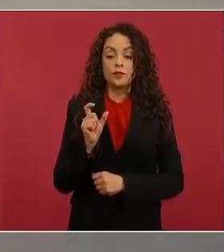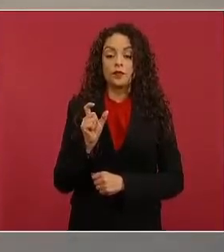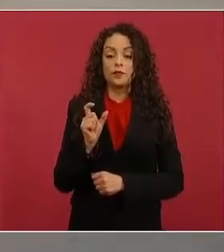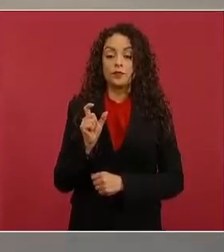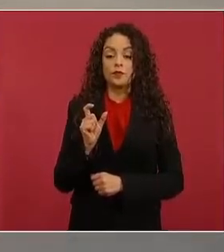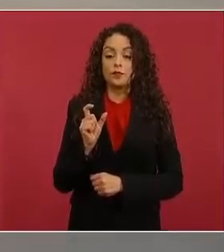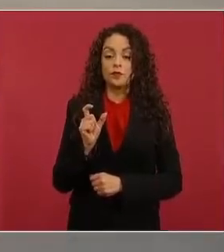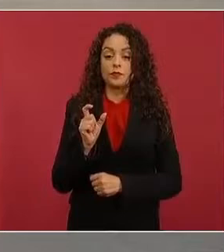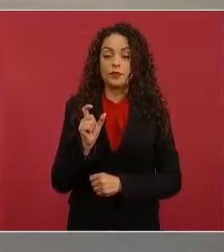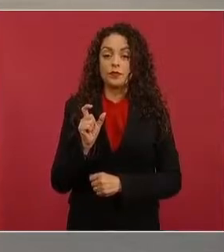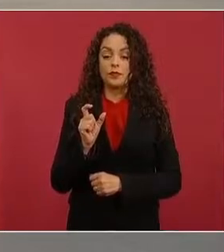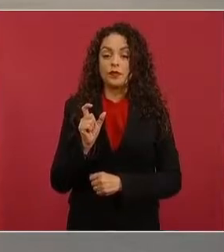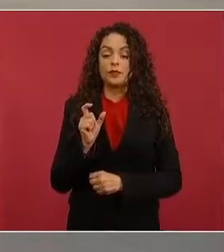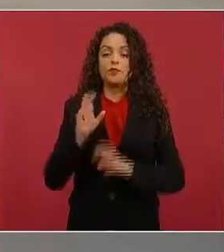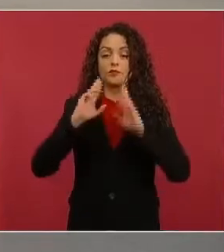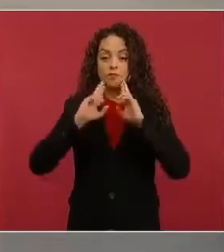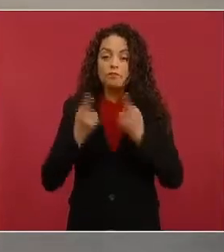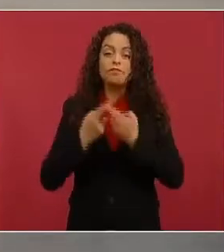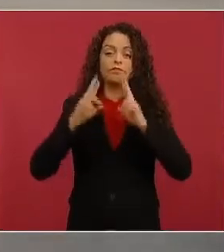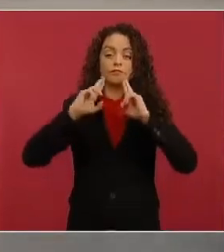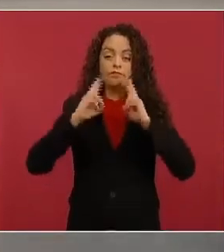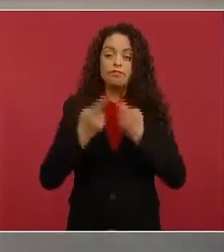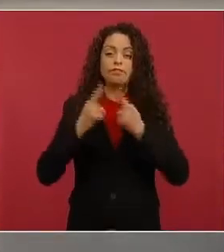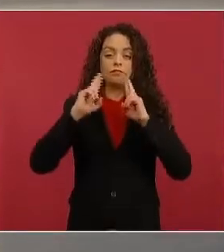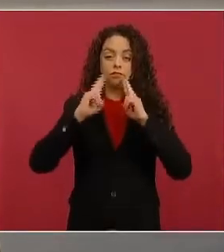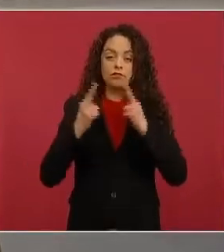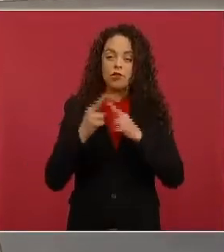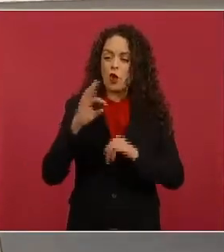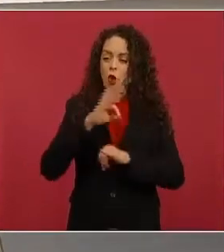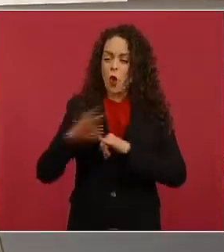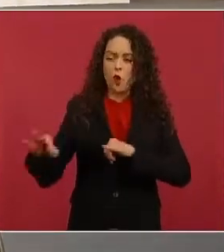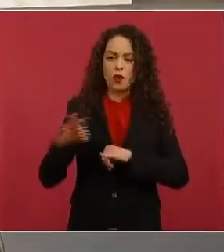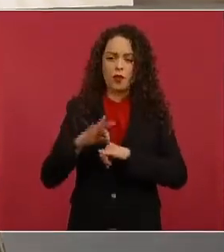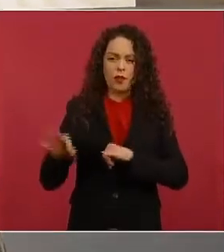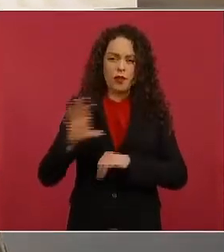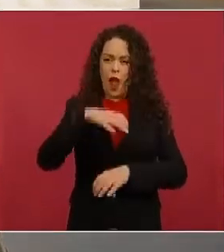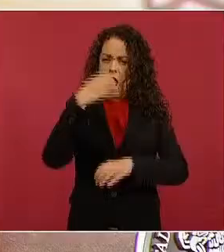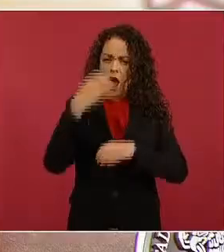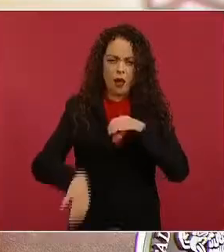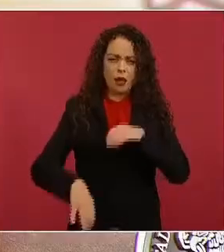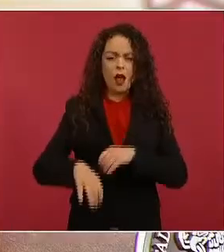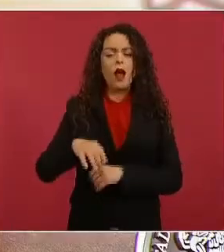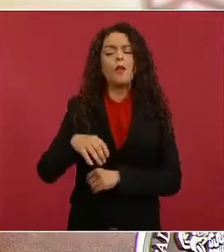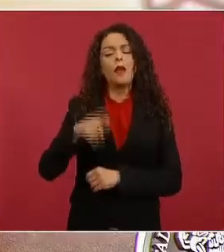todos los encuentros que tuvimos, hubo una cena.